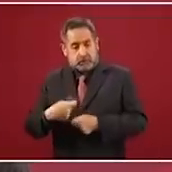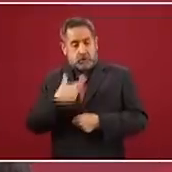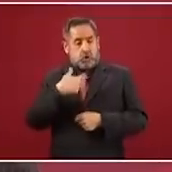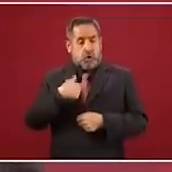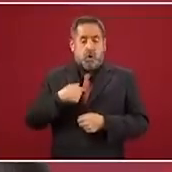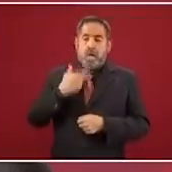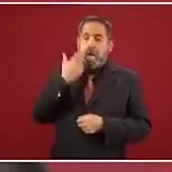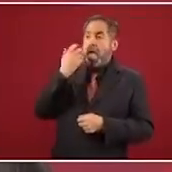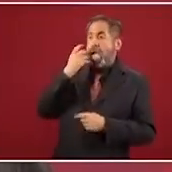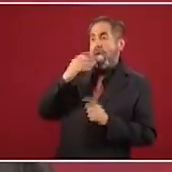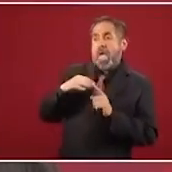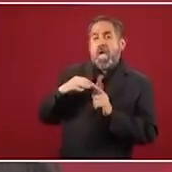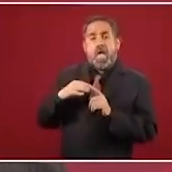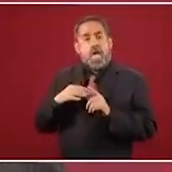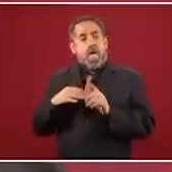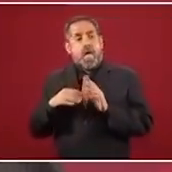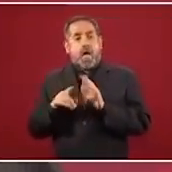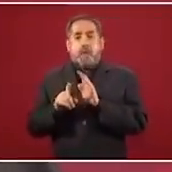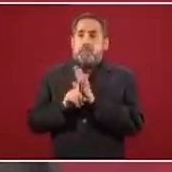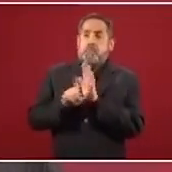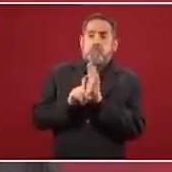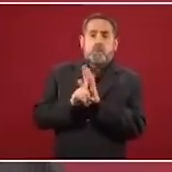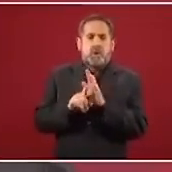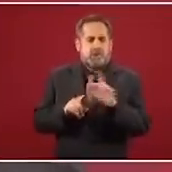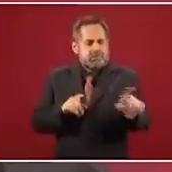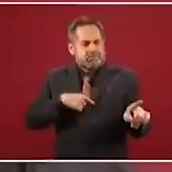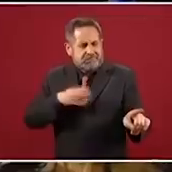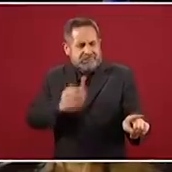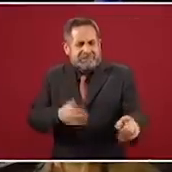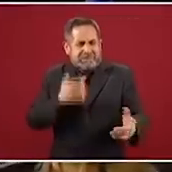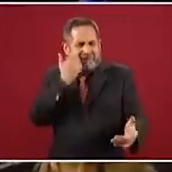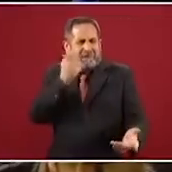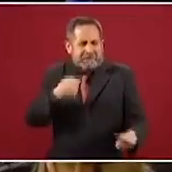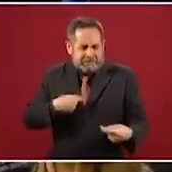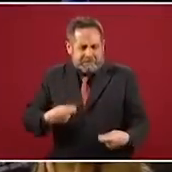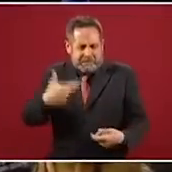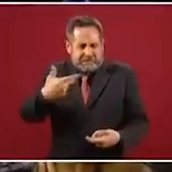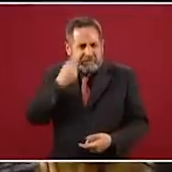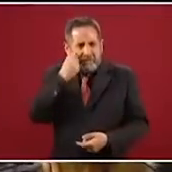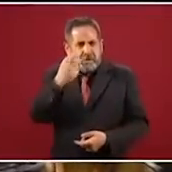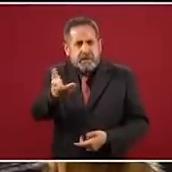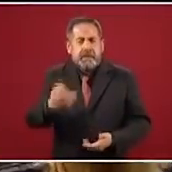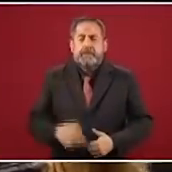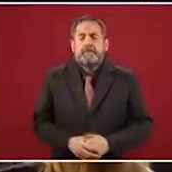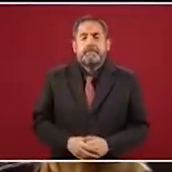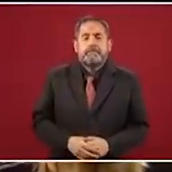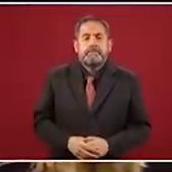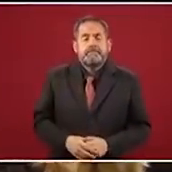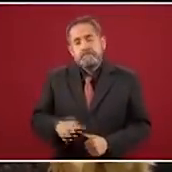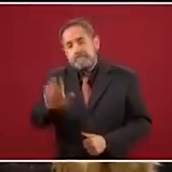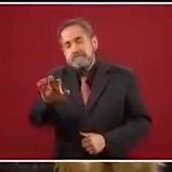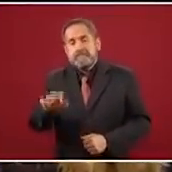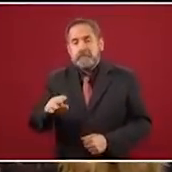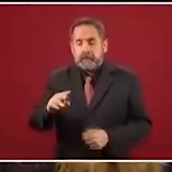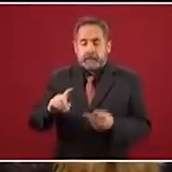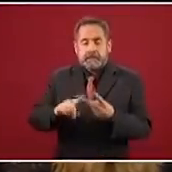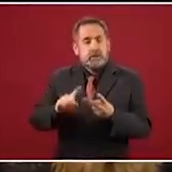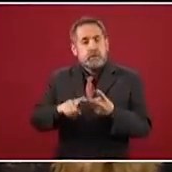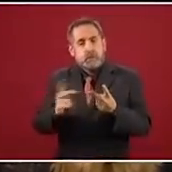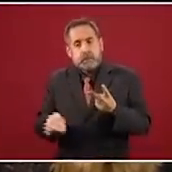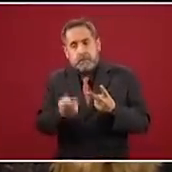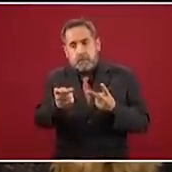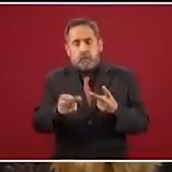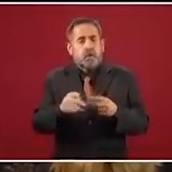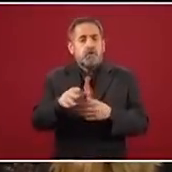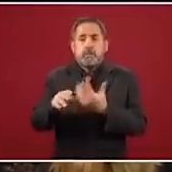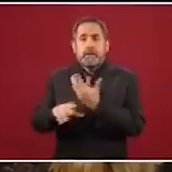apunten en la lista y ya. Mi segunda pregunta es sobre migrantes. Me gustaría que nos diera un comentario